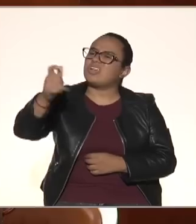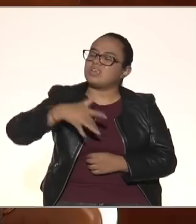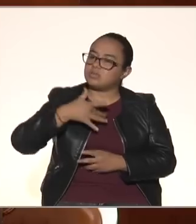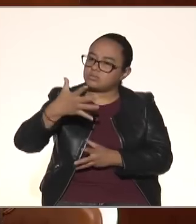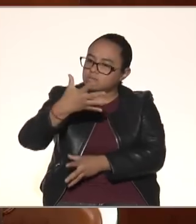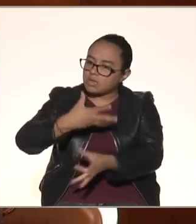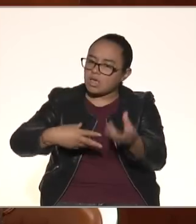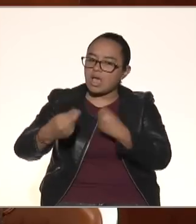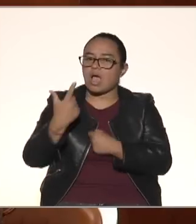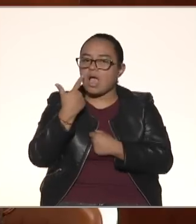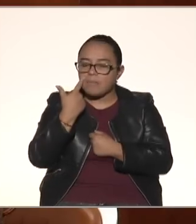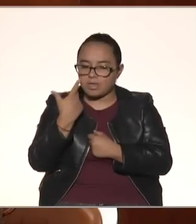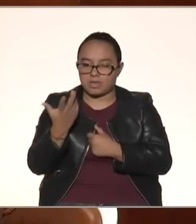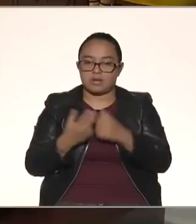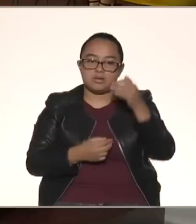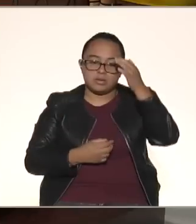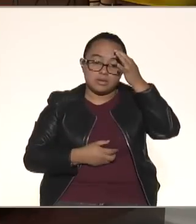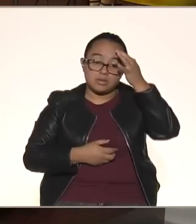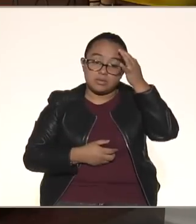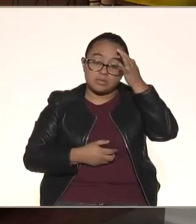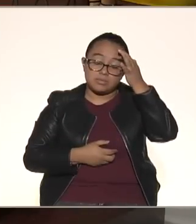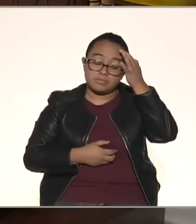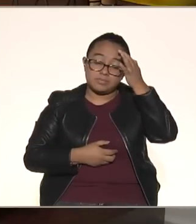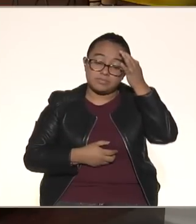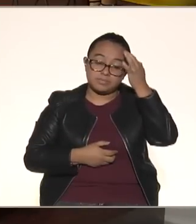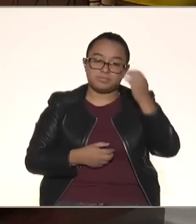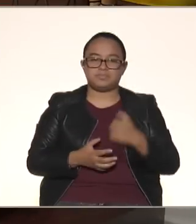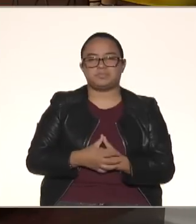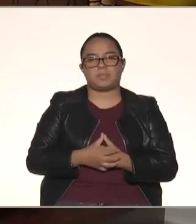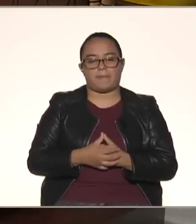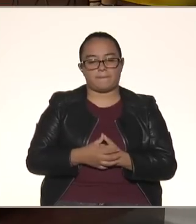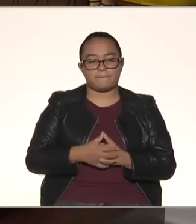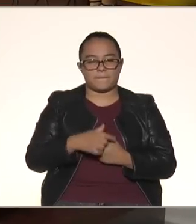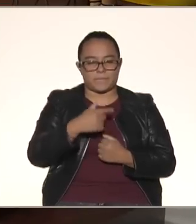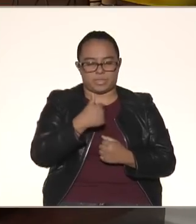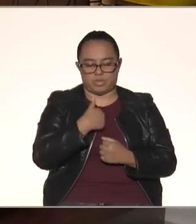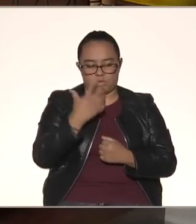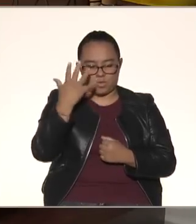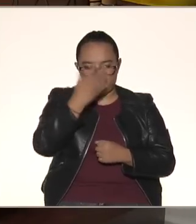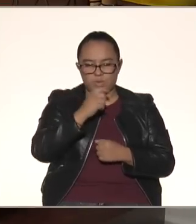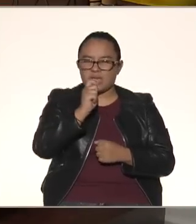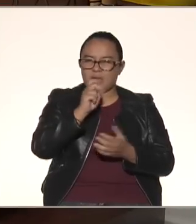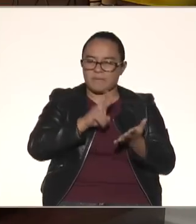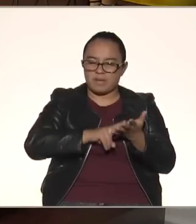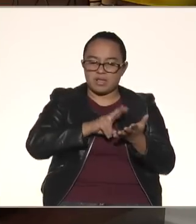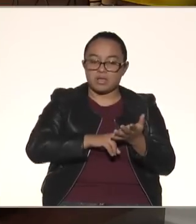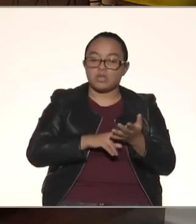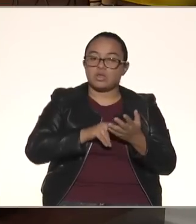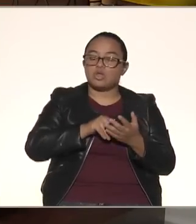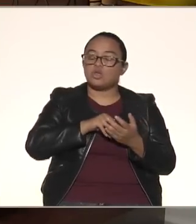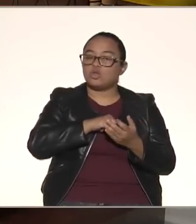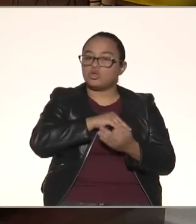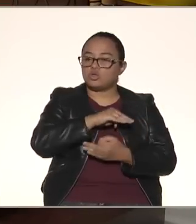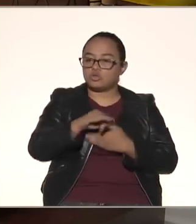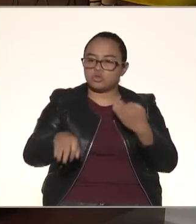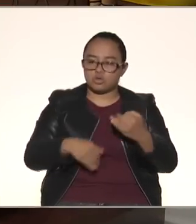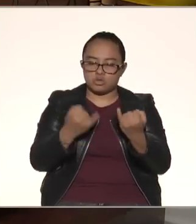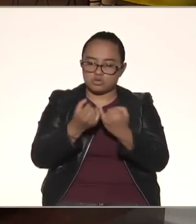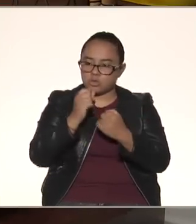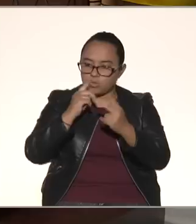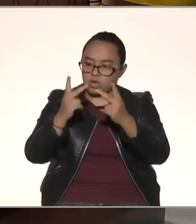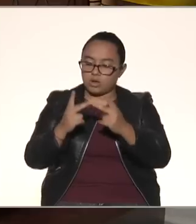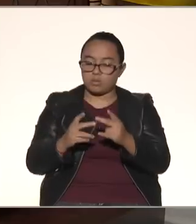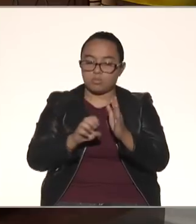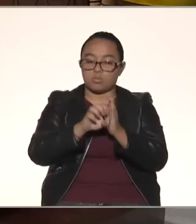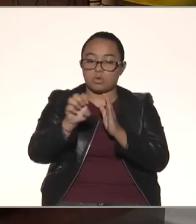es. Lo que pasa es que ahí también, creo que todo lo, para mí lo bonito de los valores es que todos están completamente conectados. Si yo le